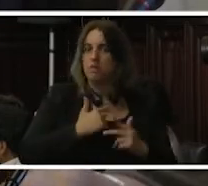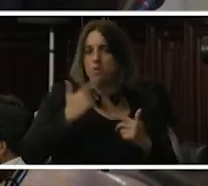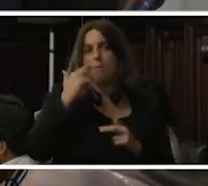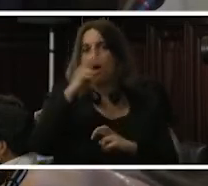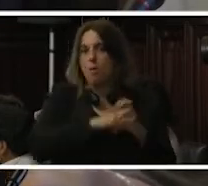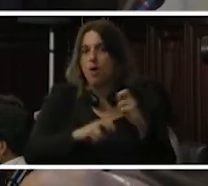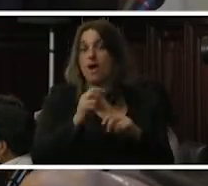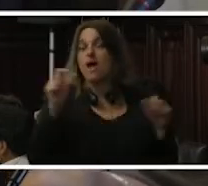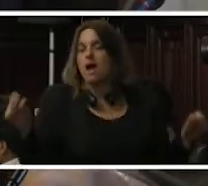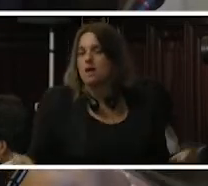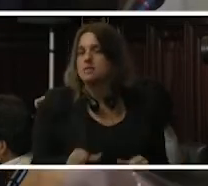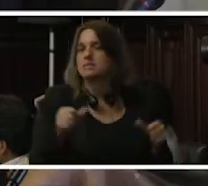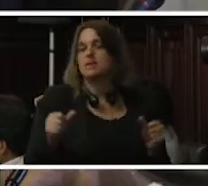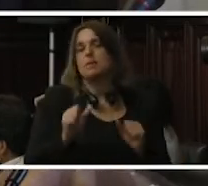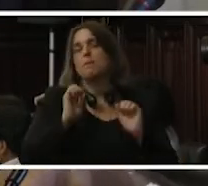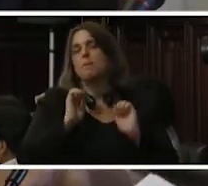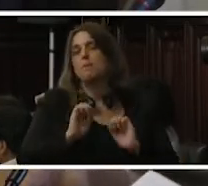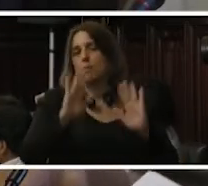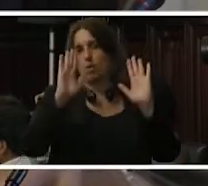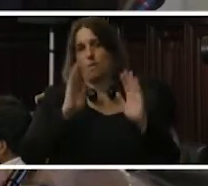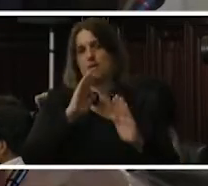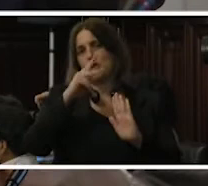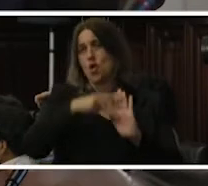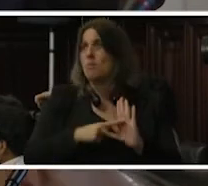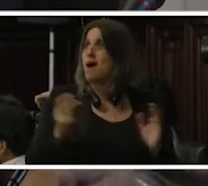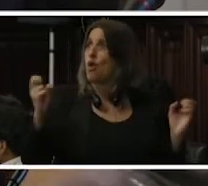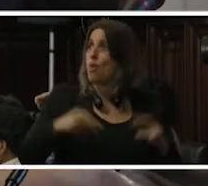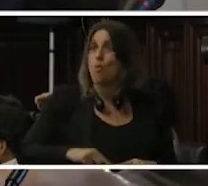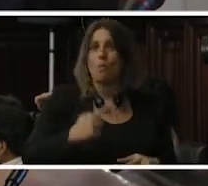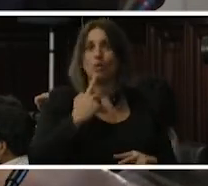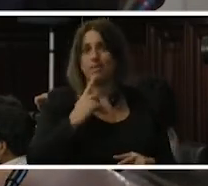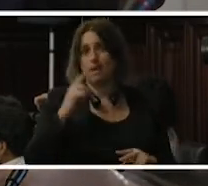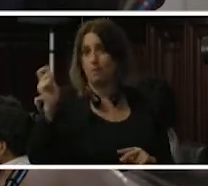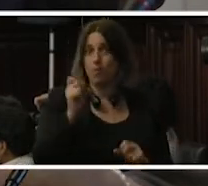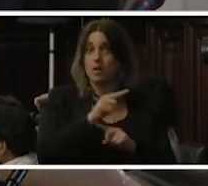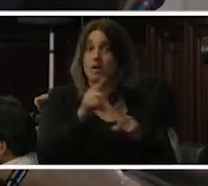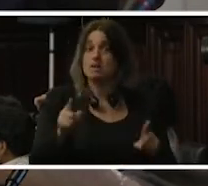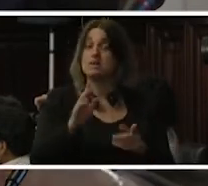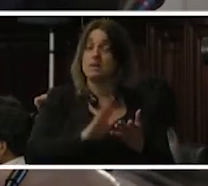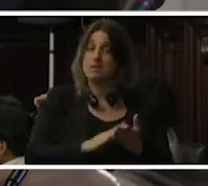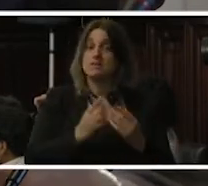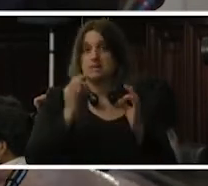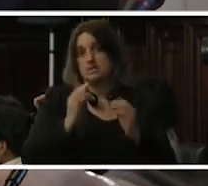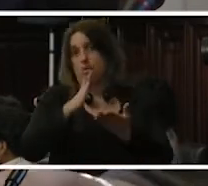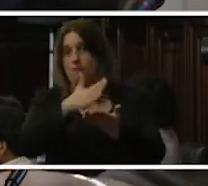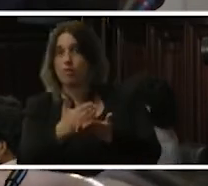generar políticas comunes en los estados. Este tema de los corredores transfronterizos